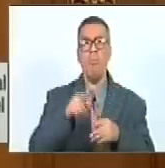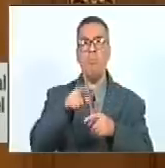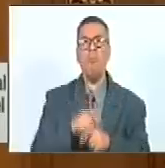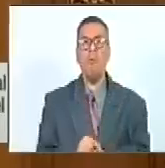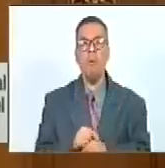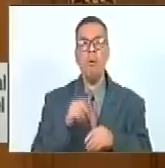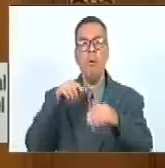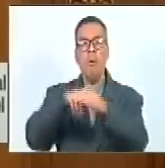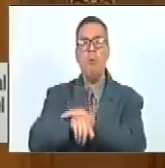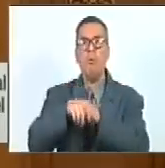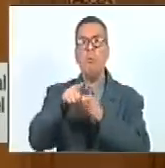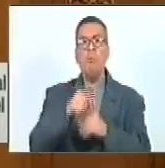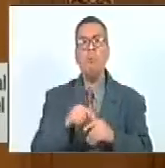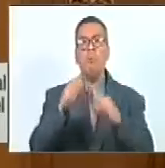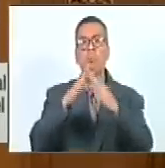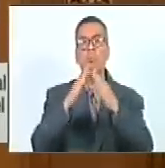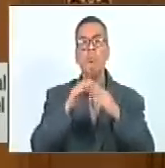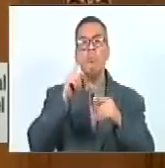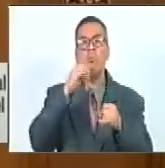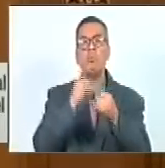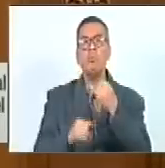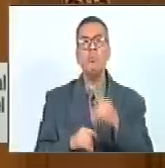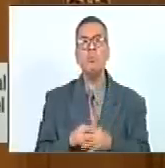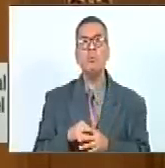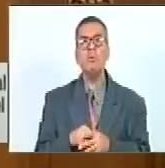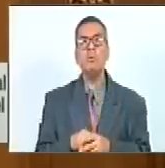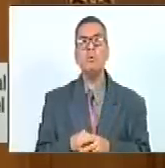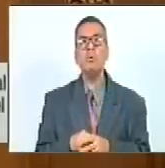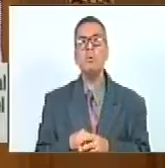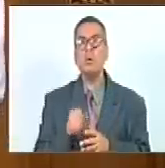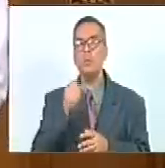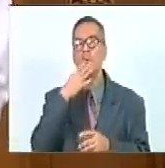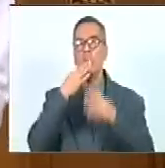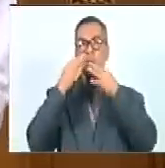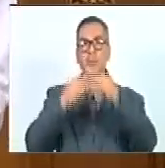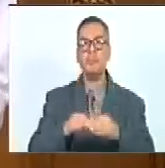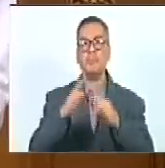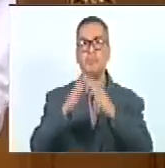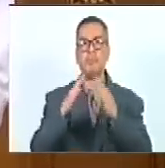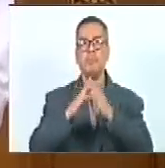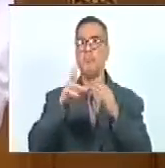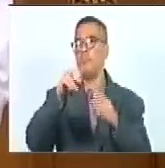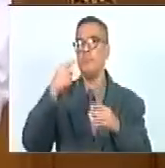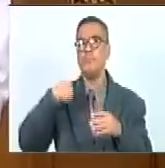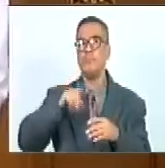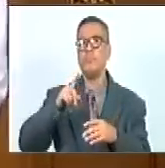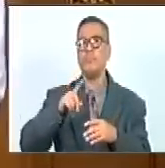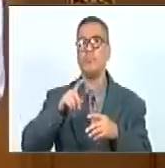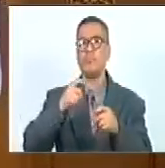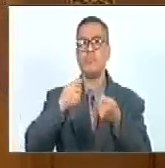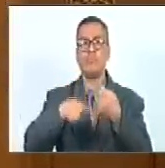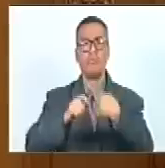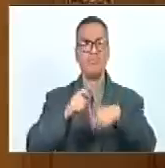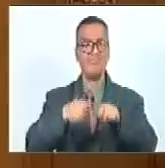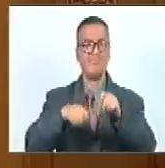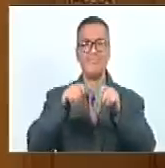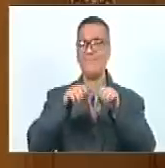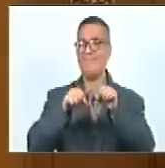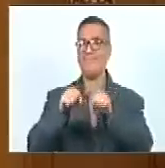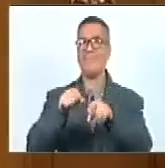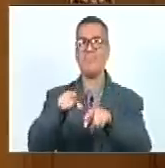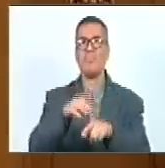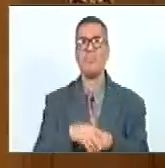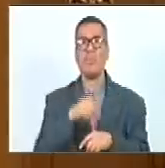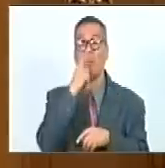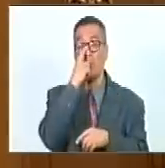del acceso a la vivienda. Y por último, bueno, garantizar que la vivienda no sea mercantilizada, ¿no? Porque bueno,